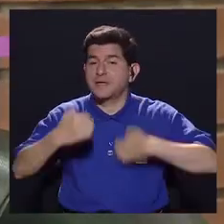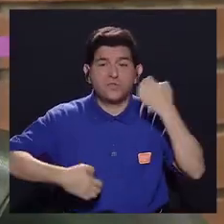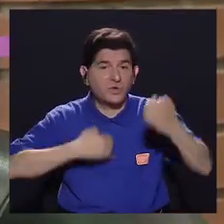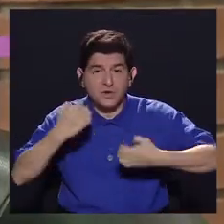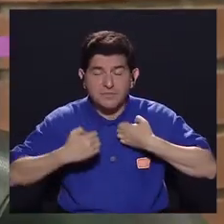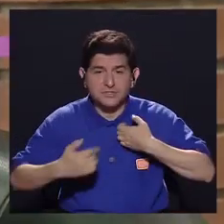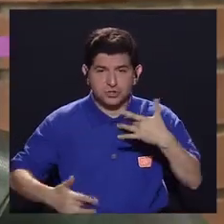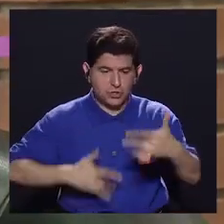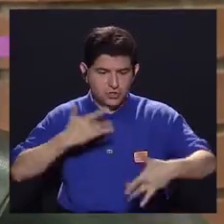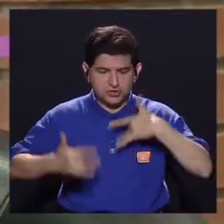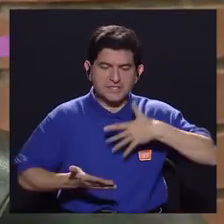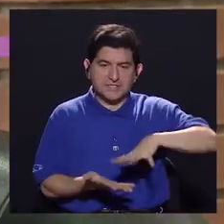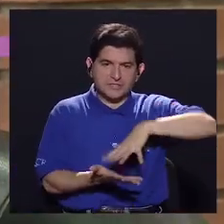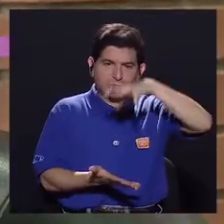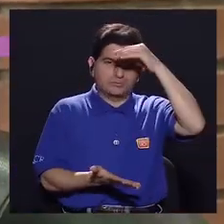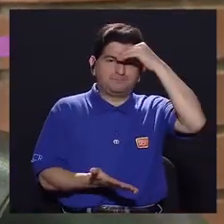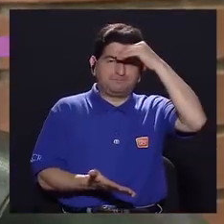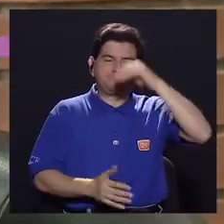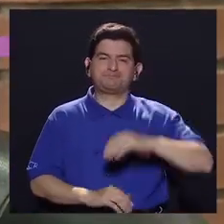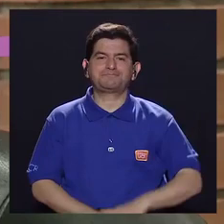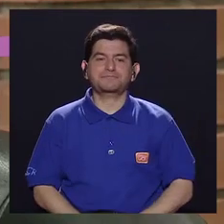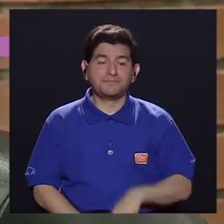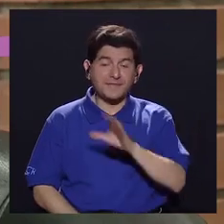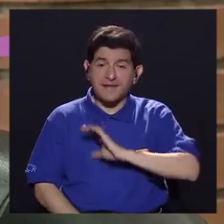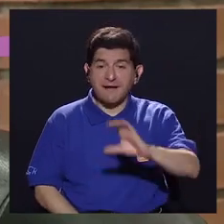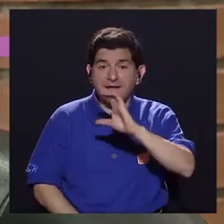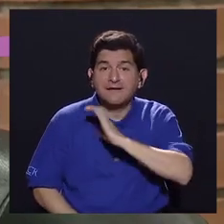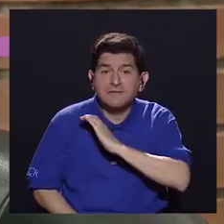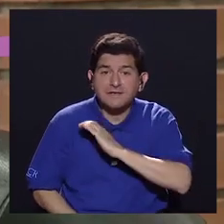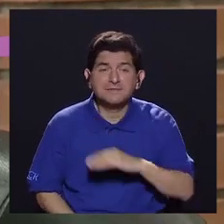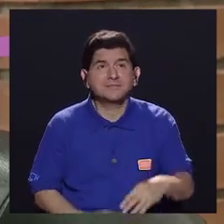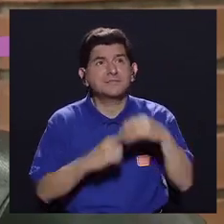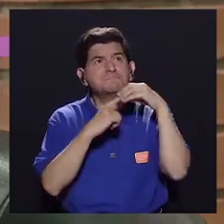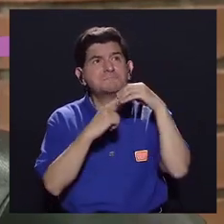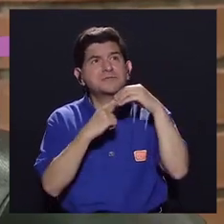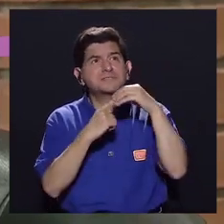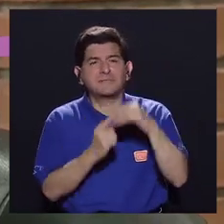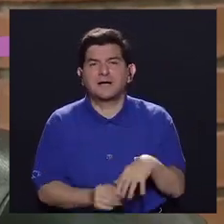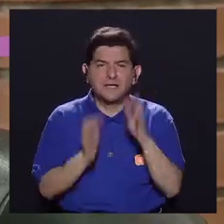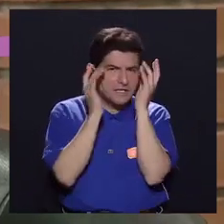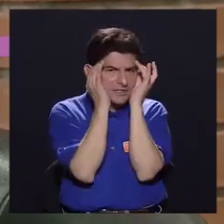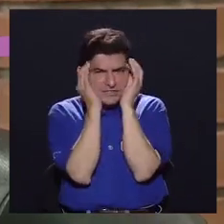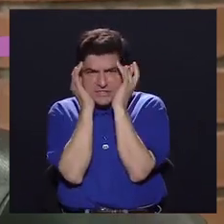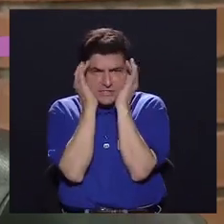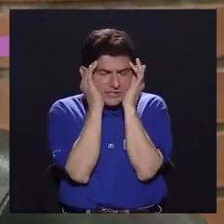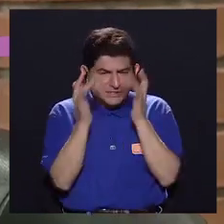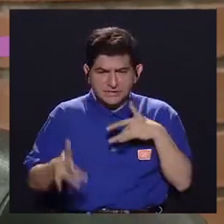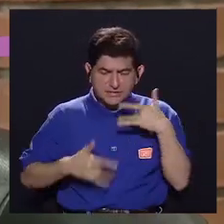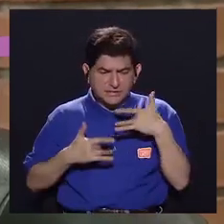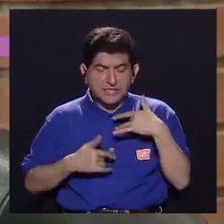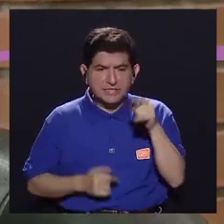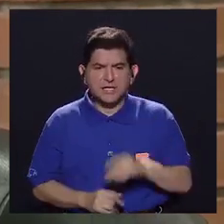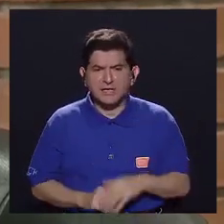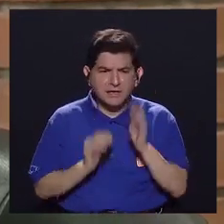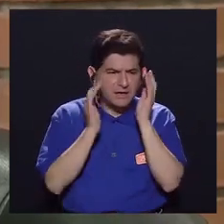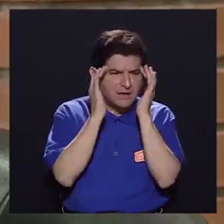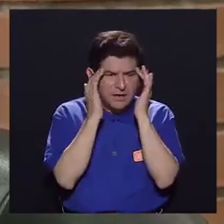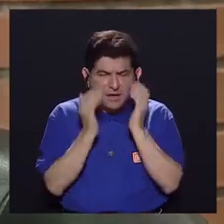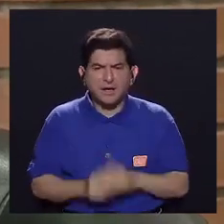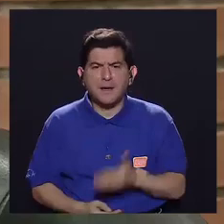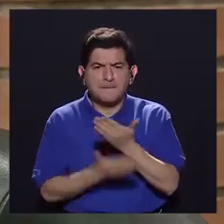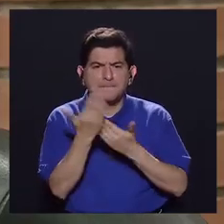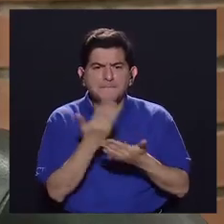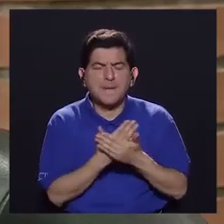emoción, es una sensación aprendida. Esto se caracteriza ahora principalmente por la ansiedad, por sentir angustia,